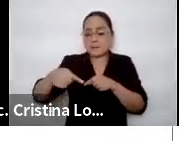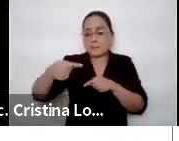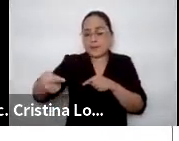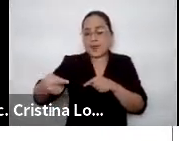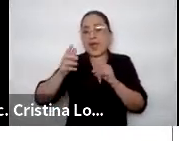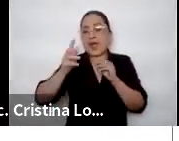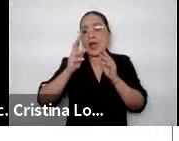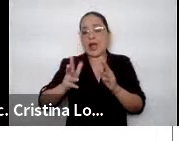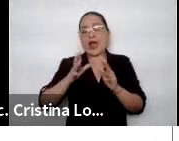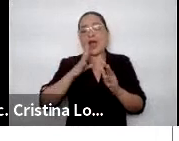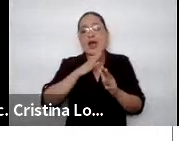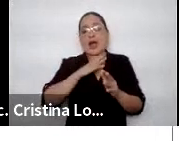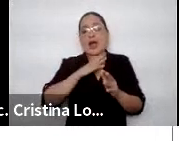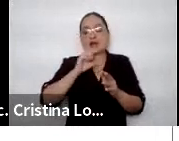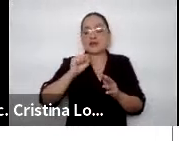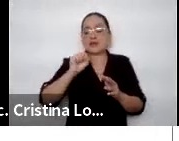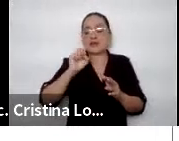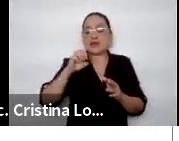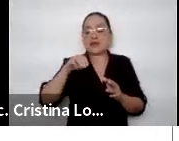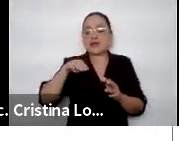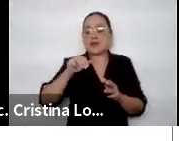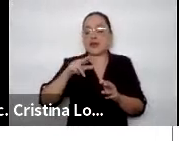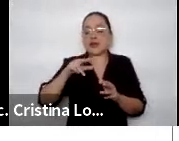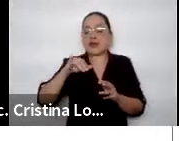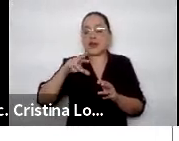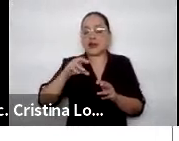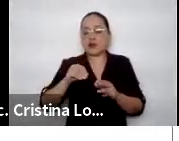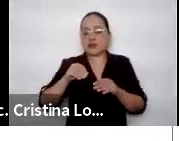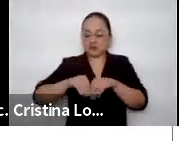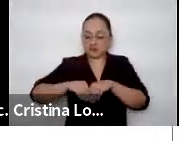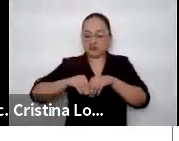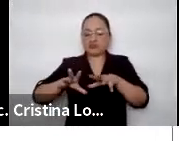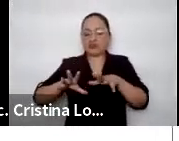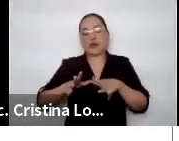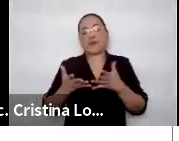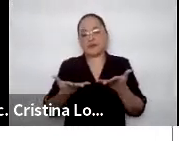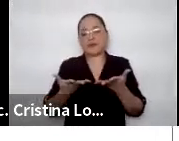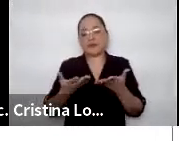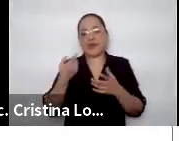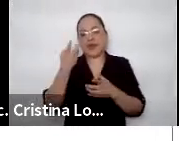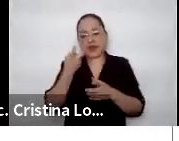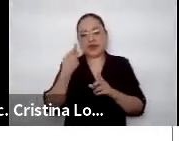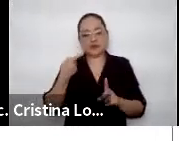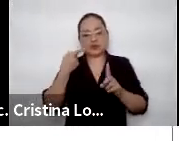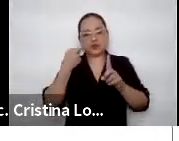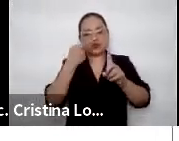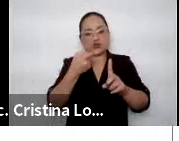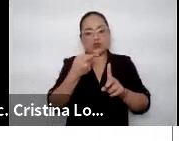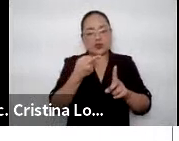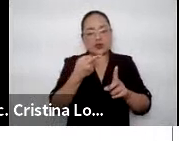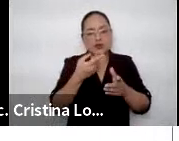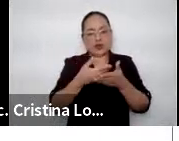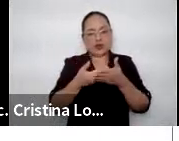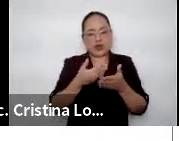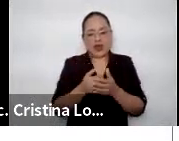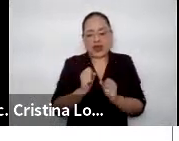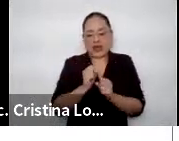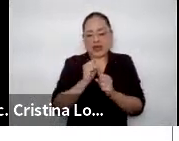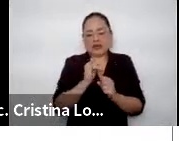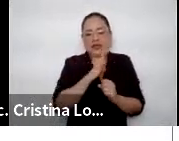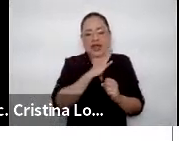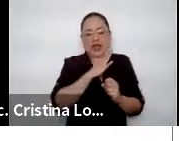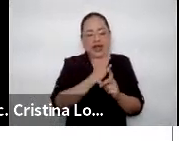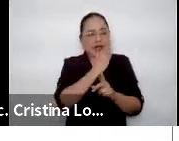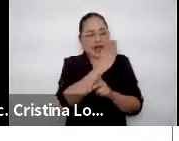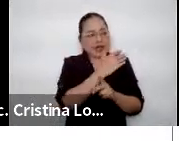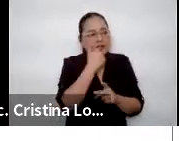salga el semanario, ¿correcto? Que ahí es donde se va a publicar. Entonces, esa fue la finalidad inmediata históricamente, para